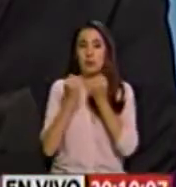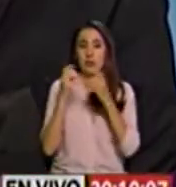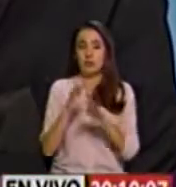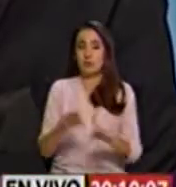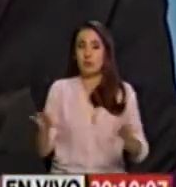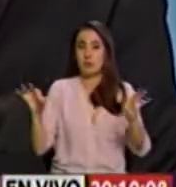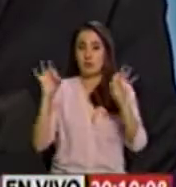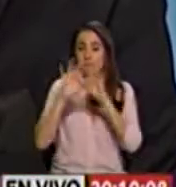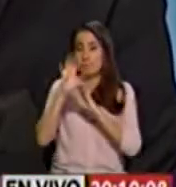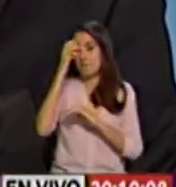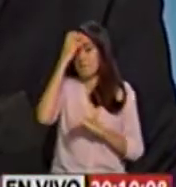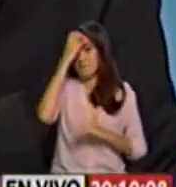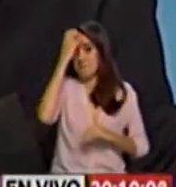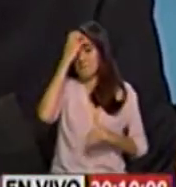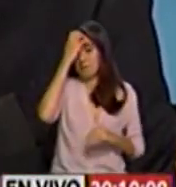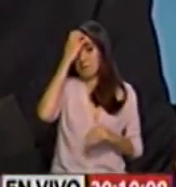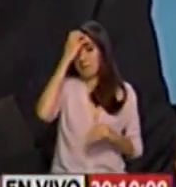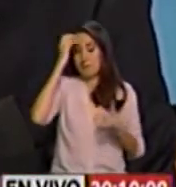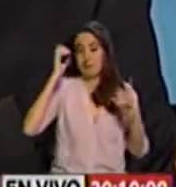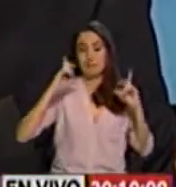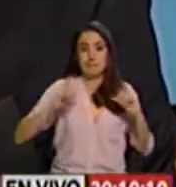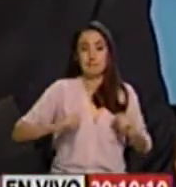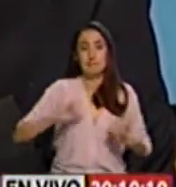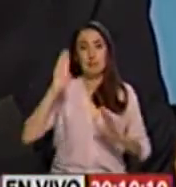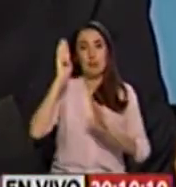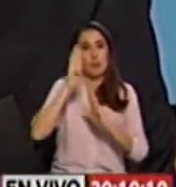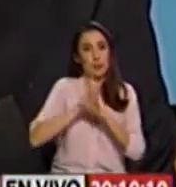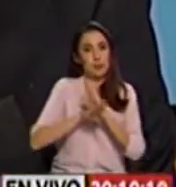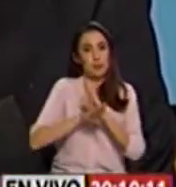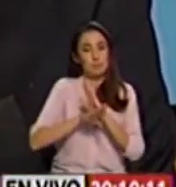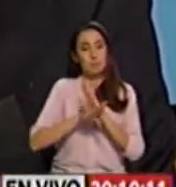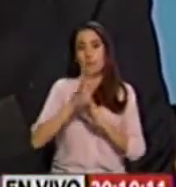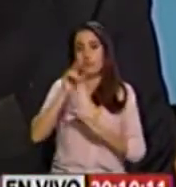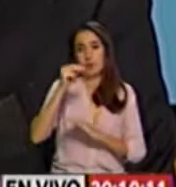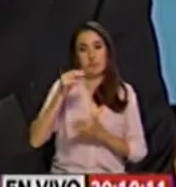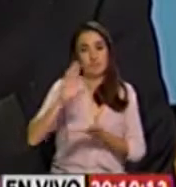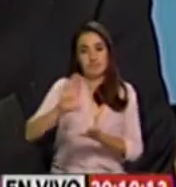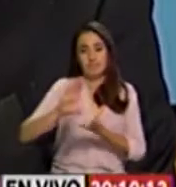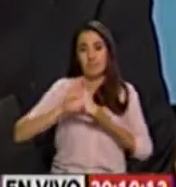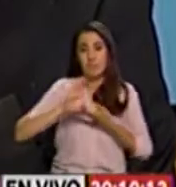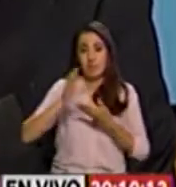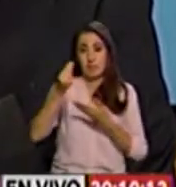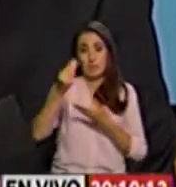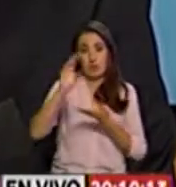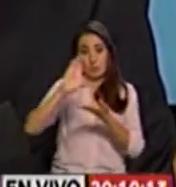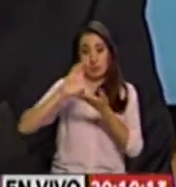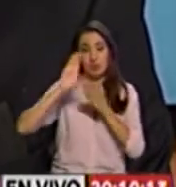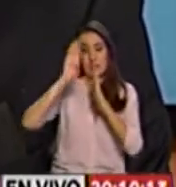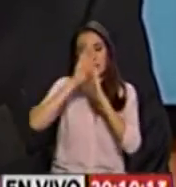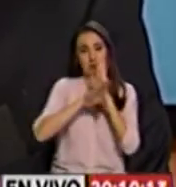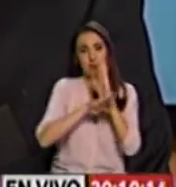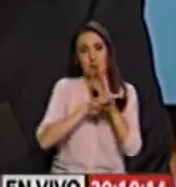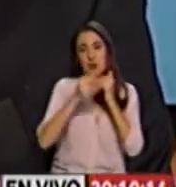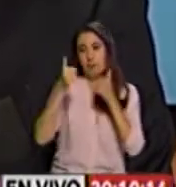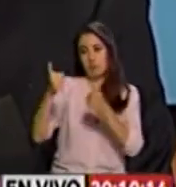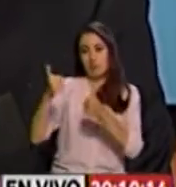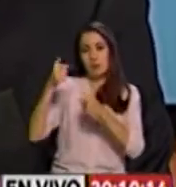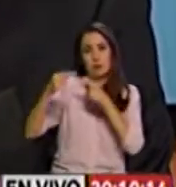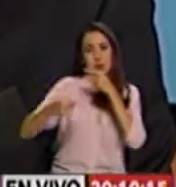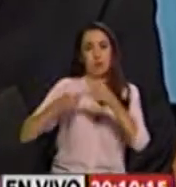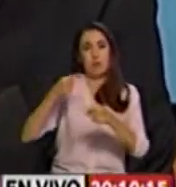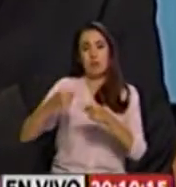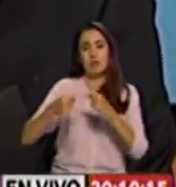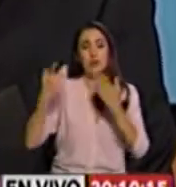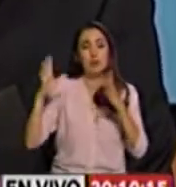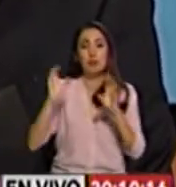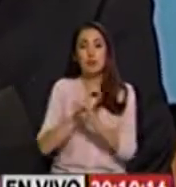que en educación y salud habría una rebaja y esa tampoco no la compartimos. El gobierno ha hecho muy bien, por ejemplo, en aceptar que